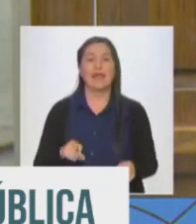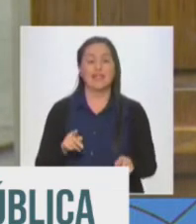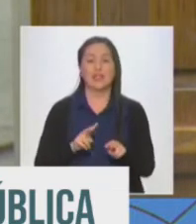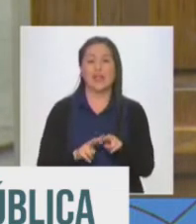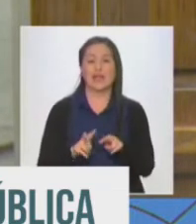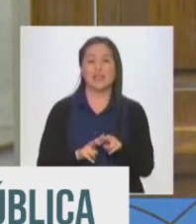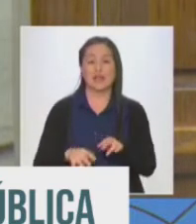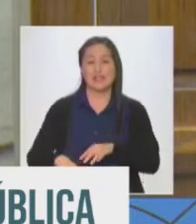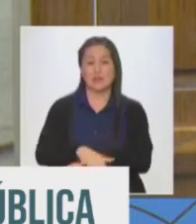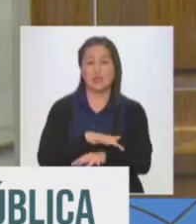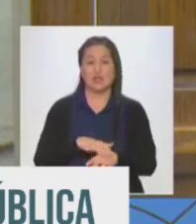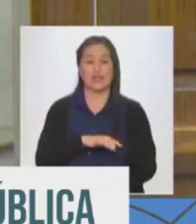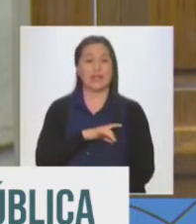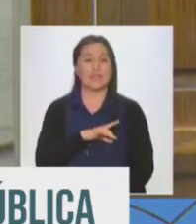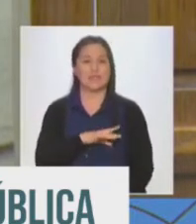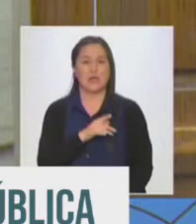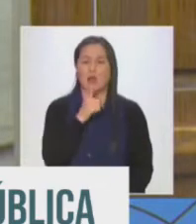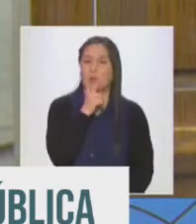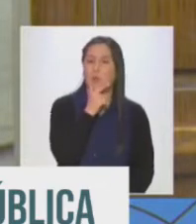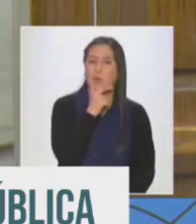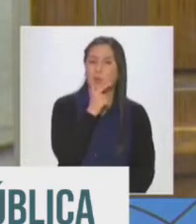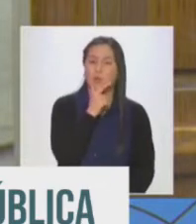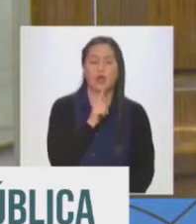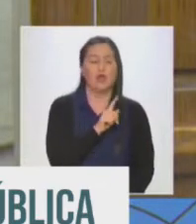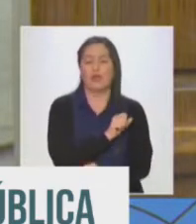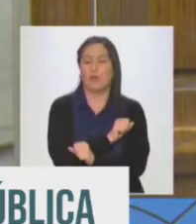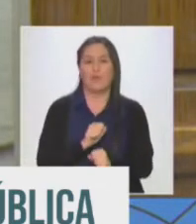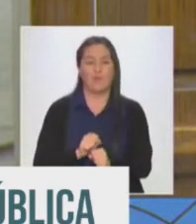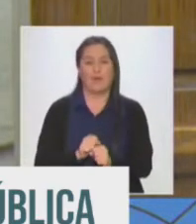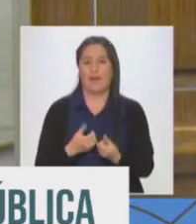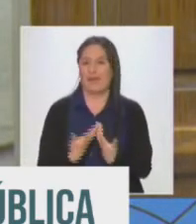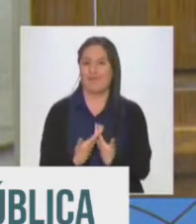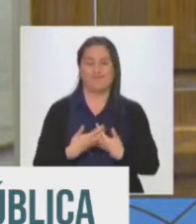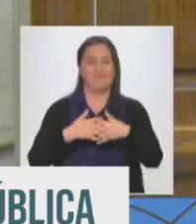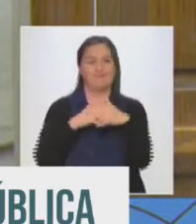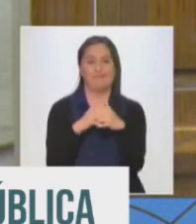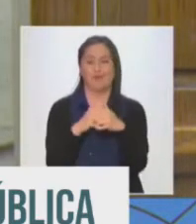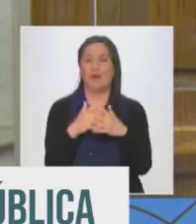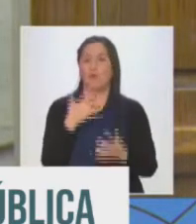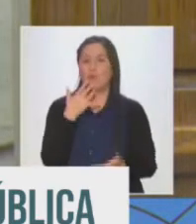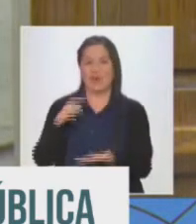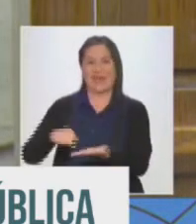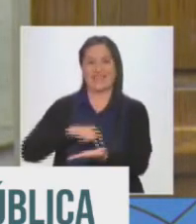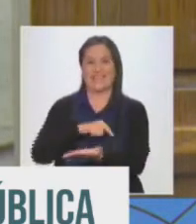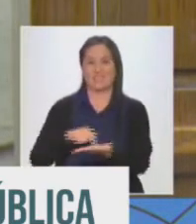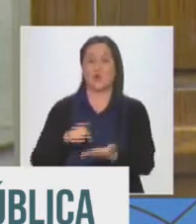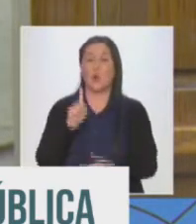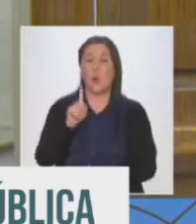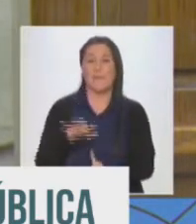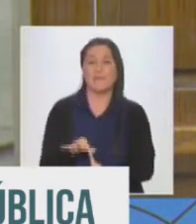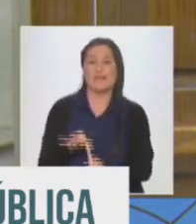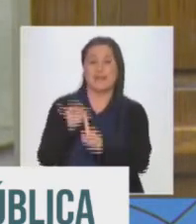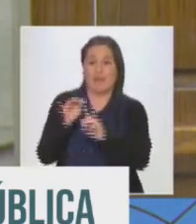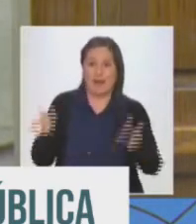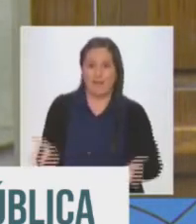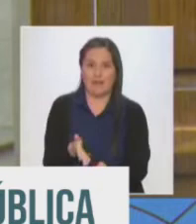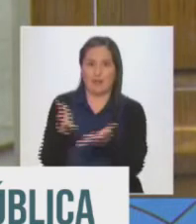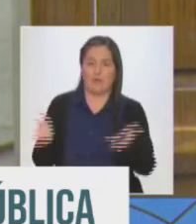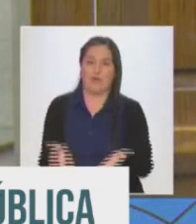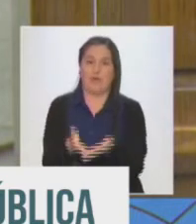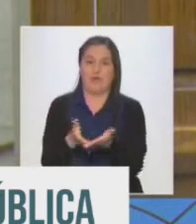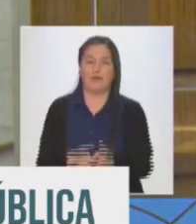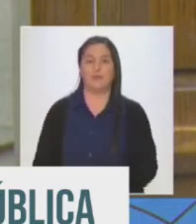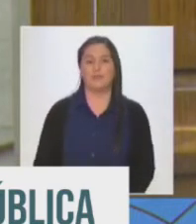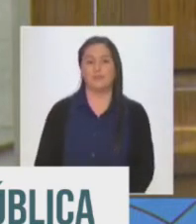de Chile resulta paradójico e inconsistente, rechazando abiertamente por ser uno de sus principales impulsores.